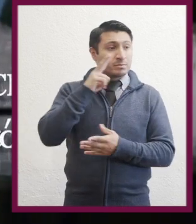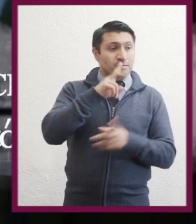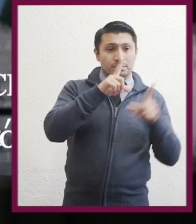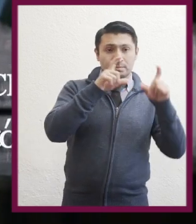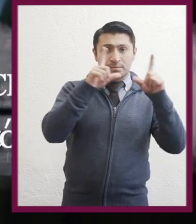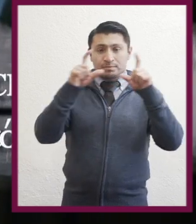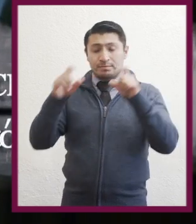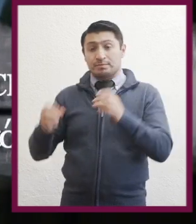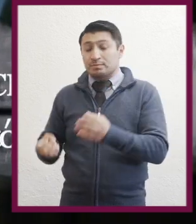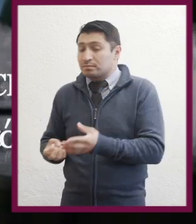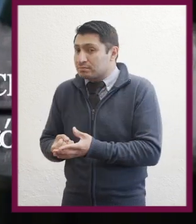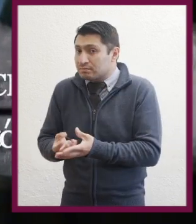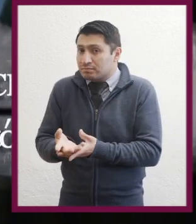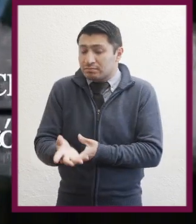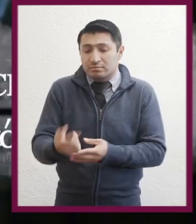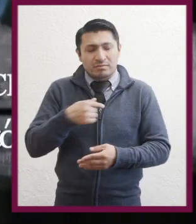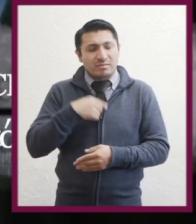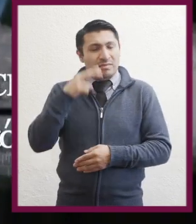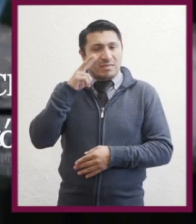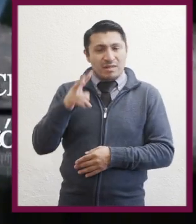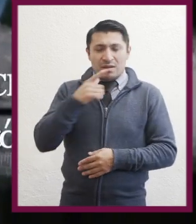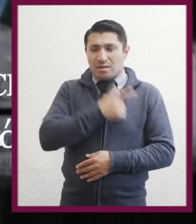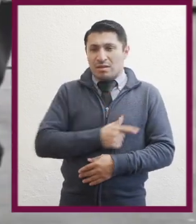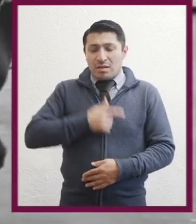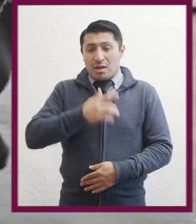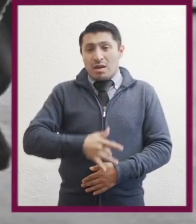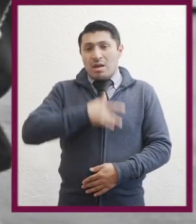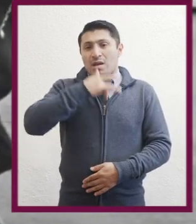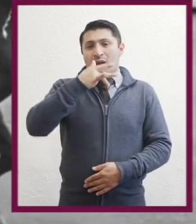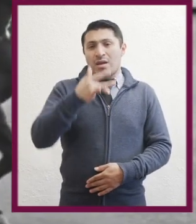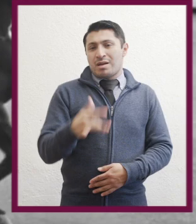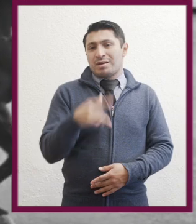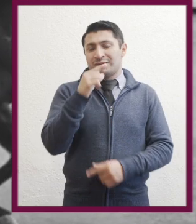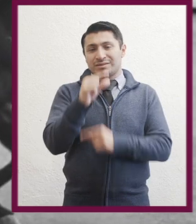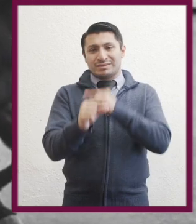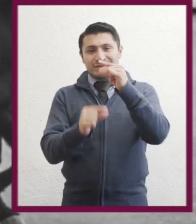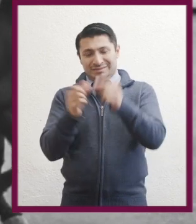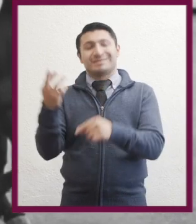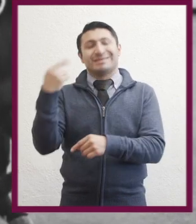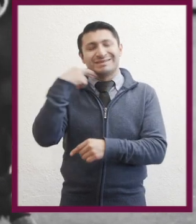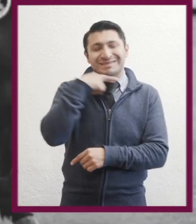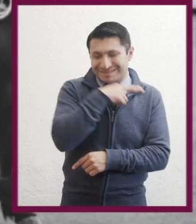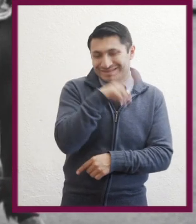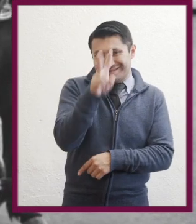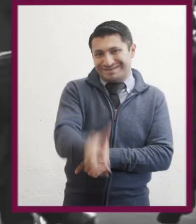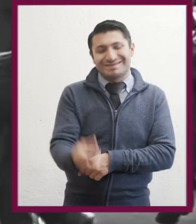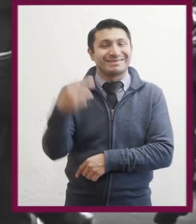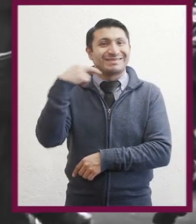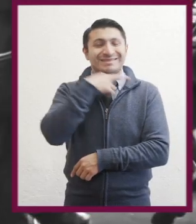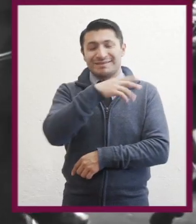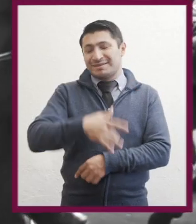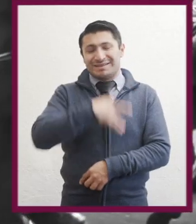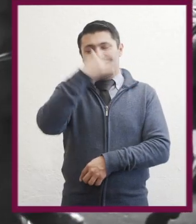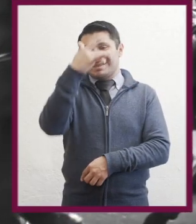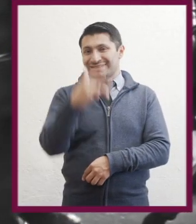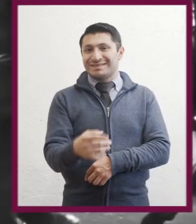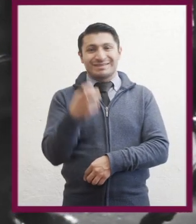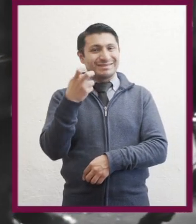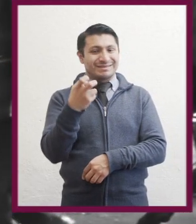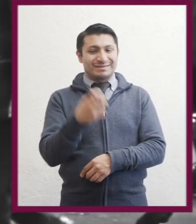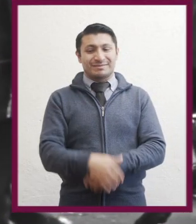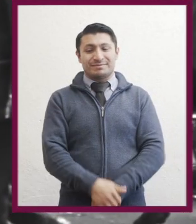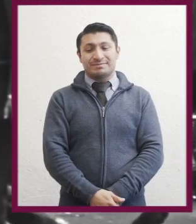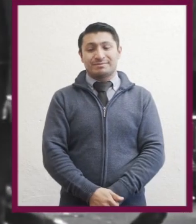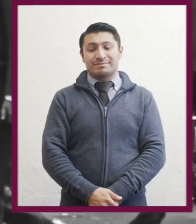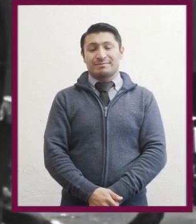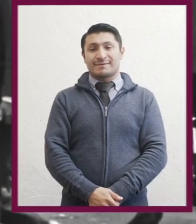de la ciudad y salimos fuera. Me enamoré poco a poco, muy rápidamente